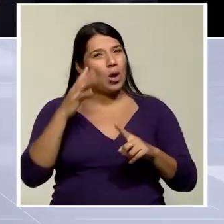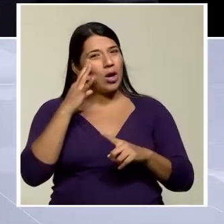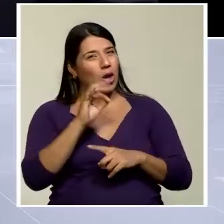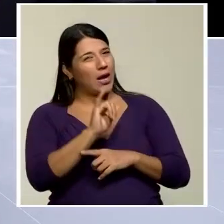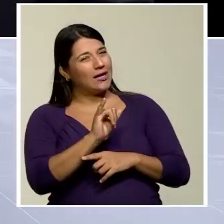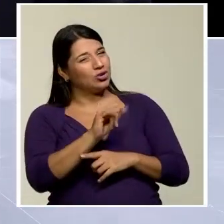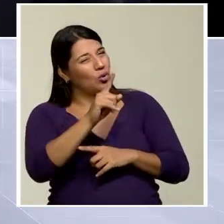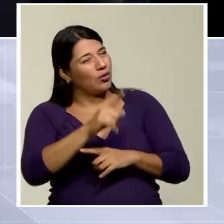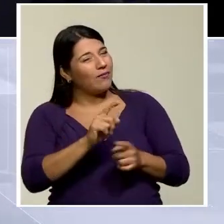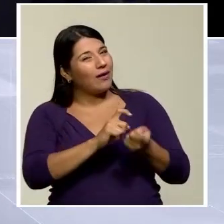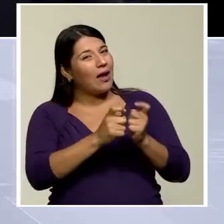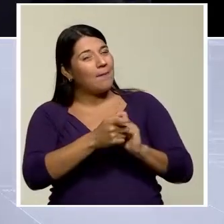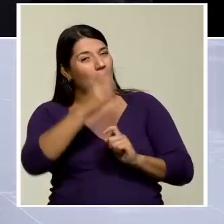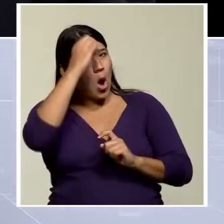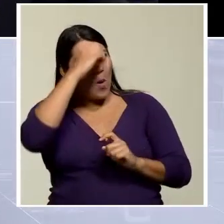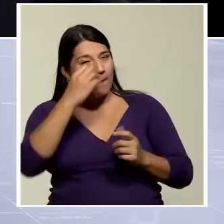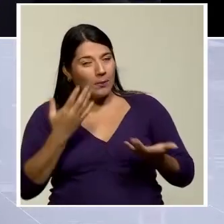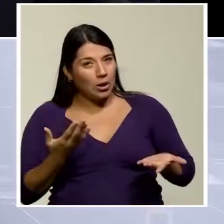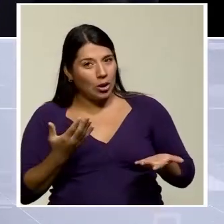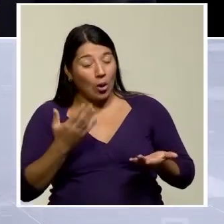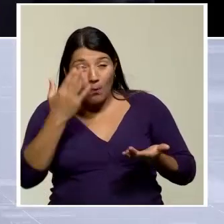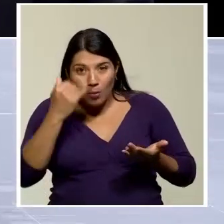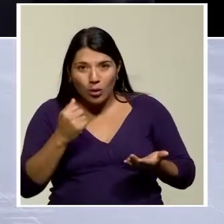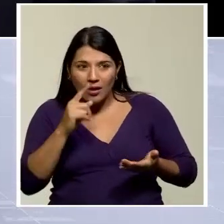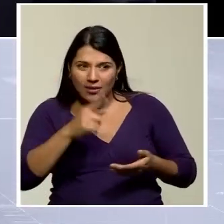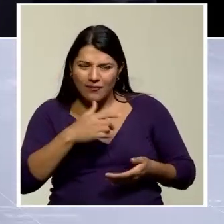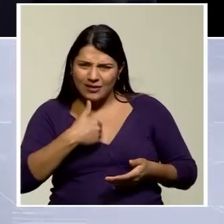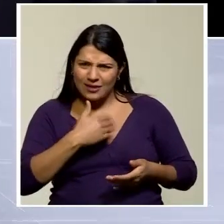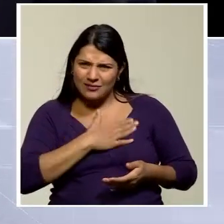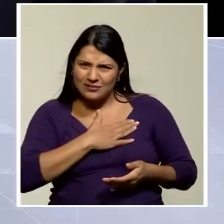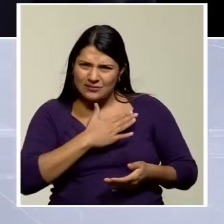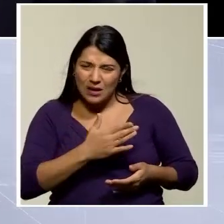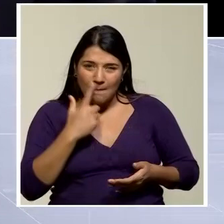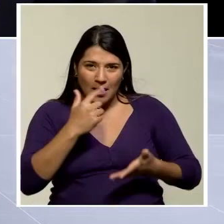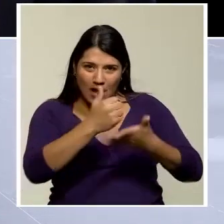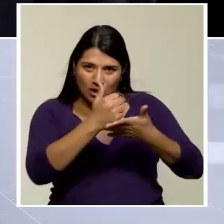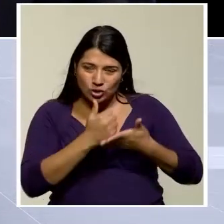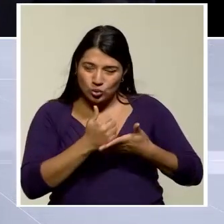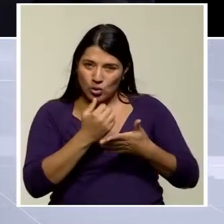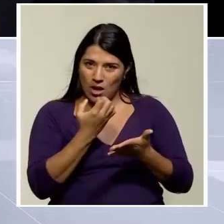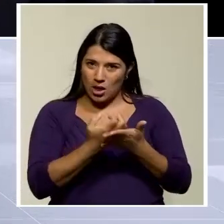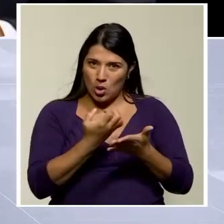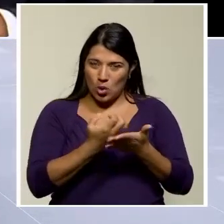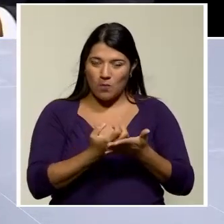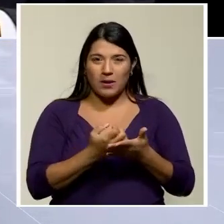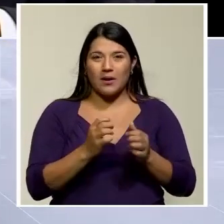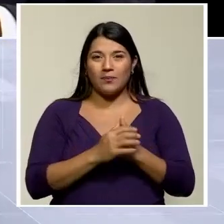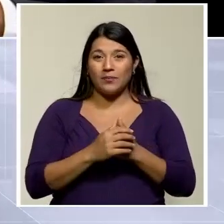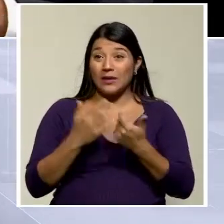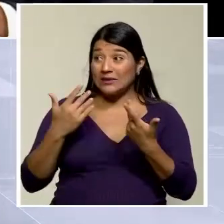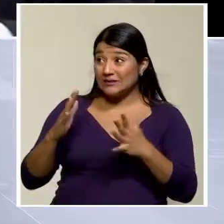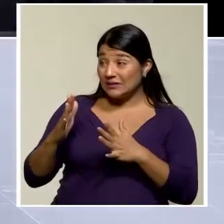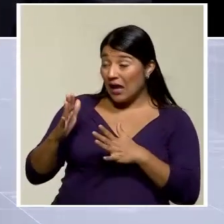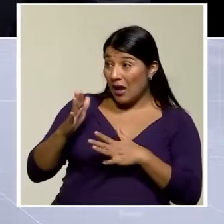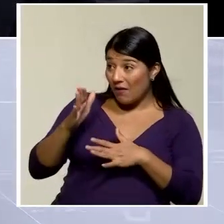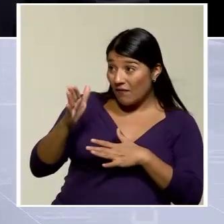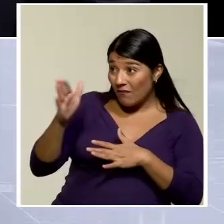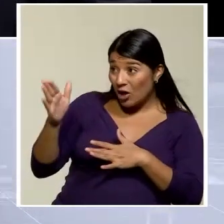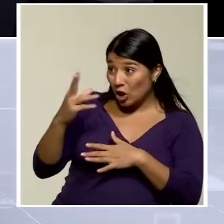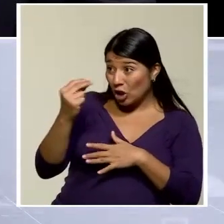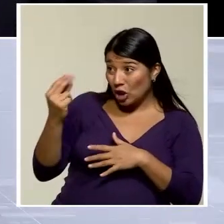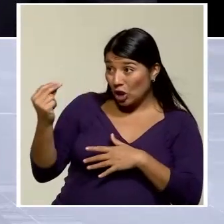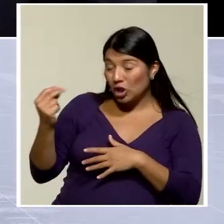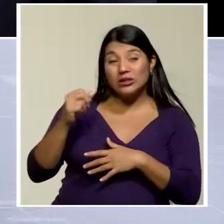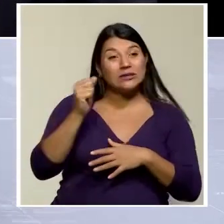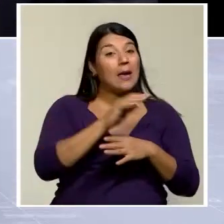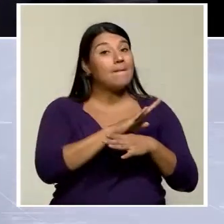debe revisarse también porque debe haber disposición a financiar las campañas electorales. Ya tocaron la puerta y les dijeron que no. Los